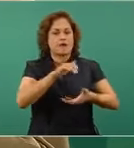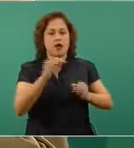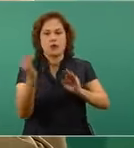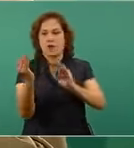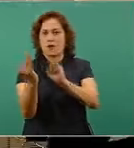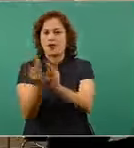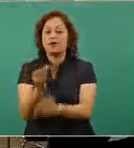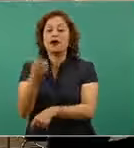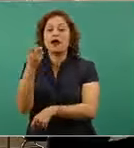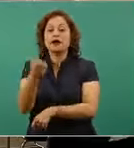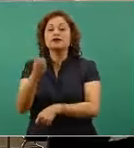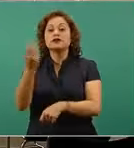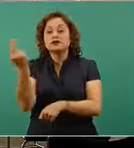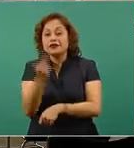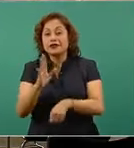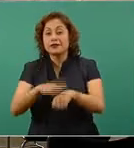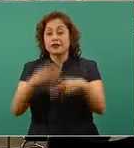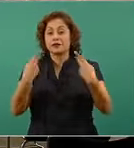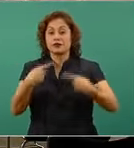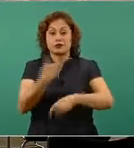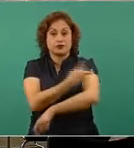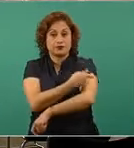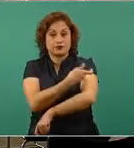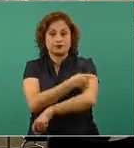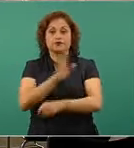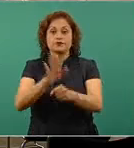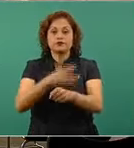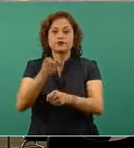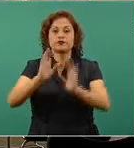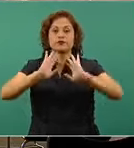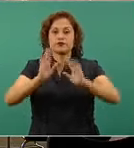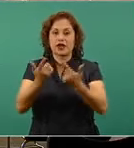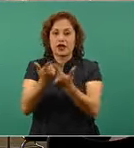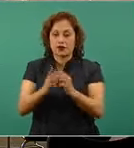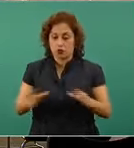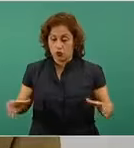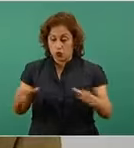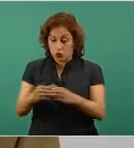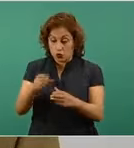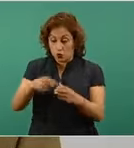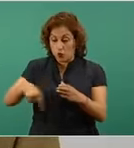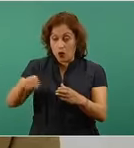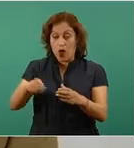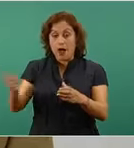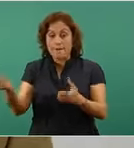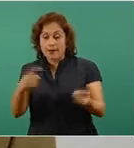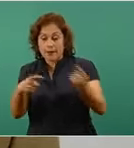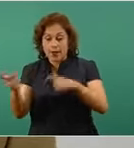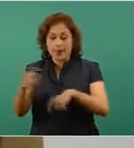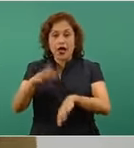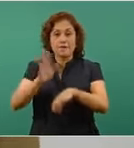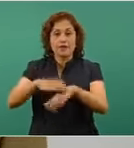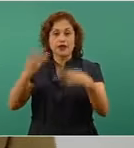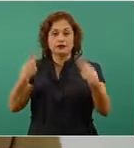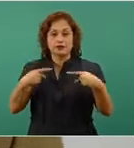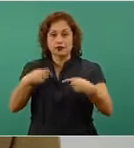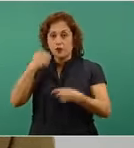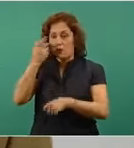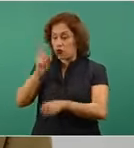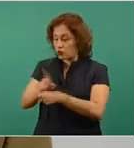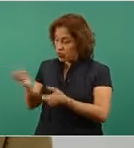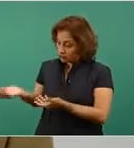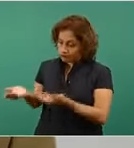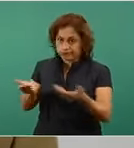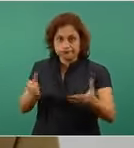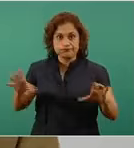eso hemos puesto a disposición de los enlaces Correcaminos, pues esta plataforma de decir, aquí hay tantas personas voluntarios, los tenemos